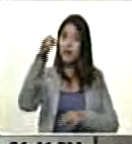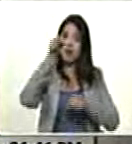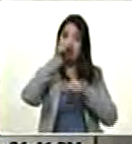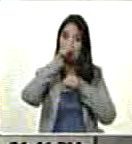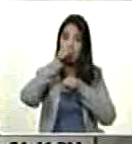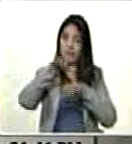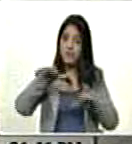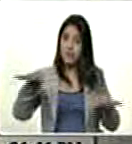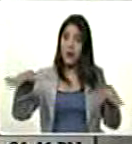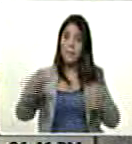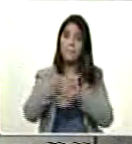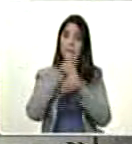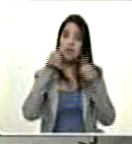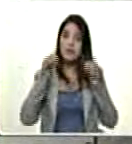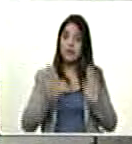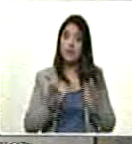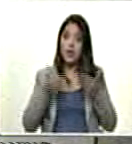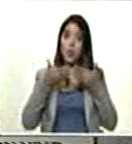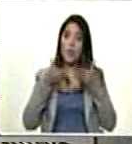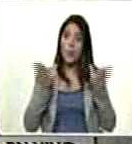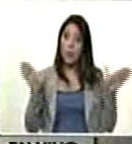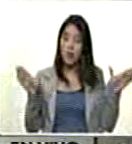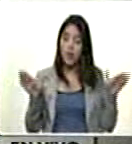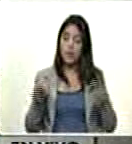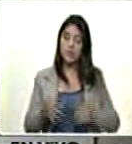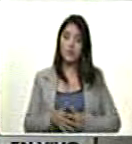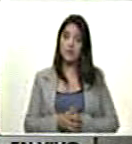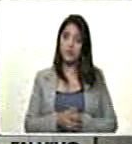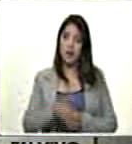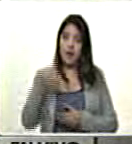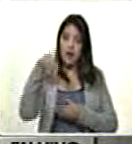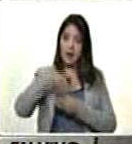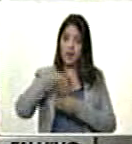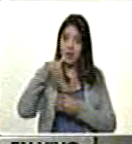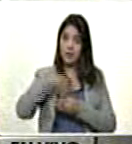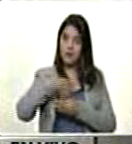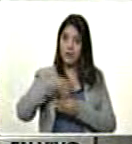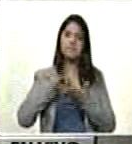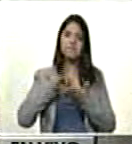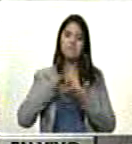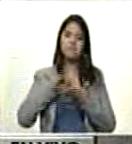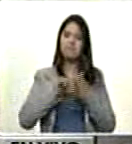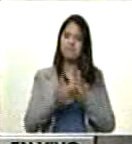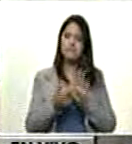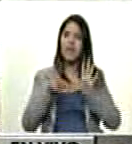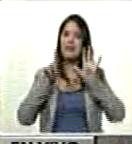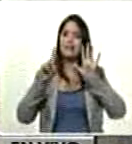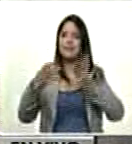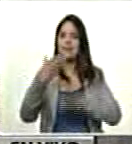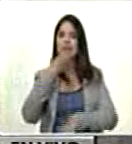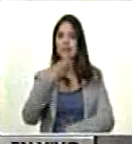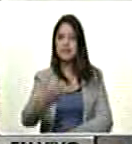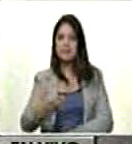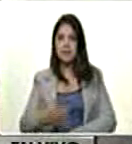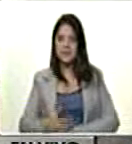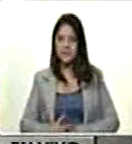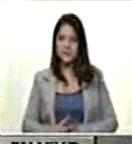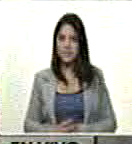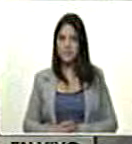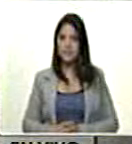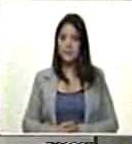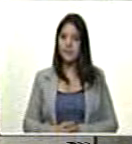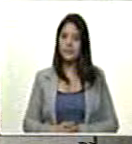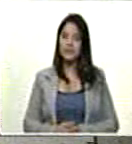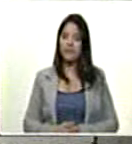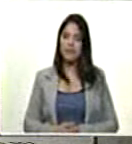desplegados durante las elecciones, es decir, el 6 de diciembre,